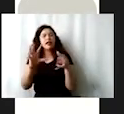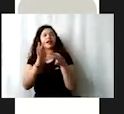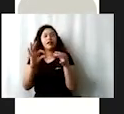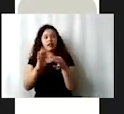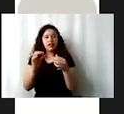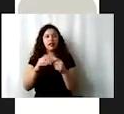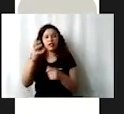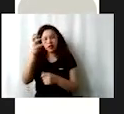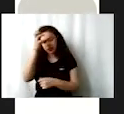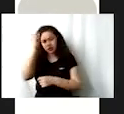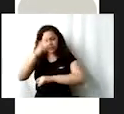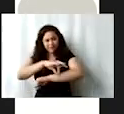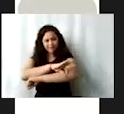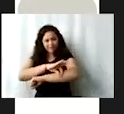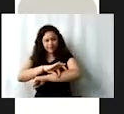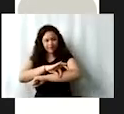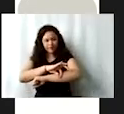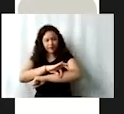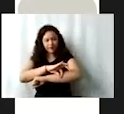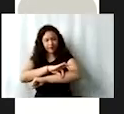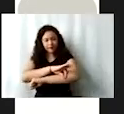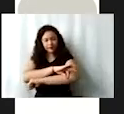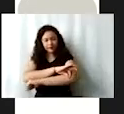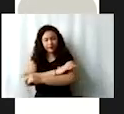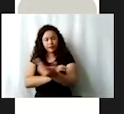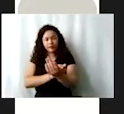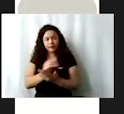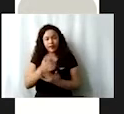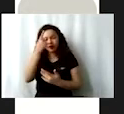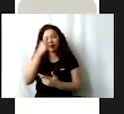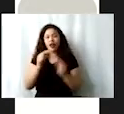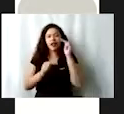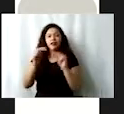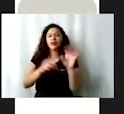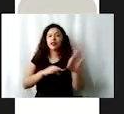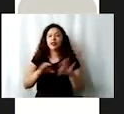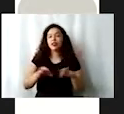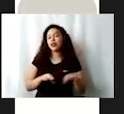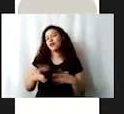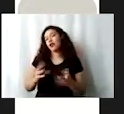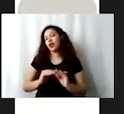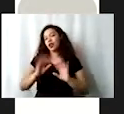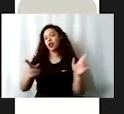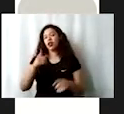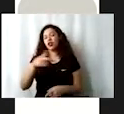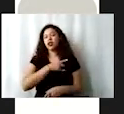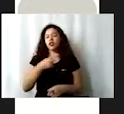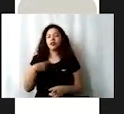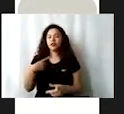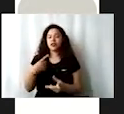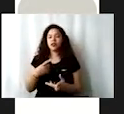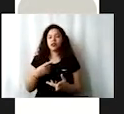definir precisamente ese puesto al que, por supuesto, tú lo vas